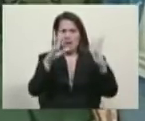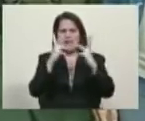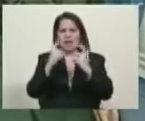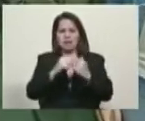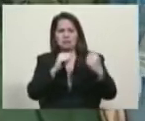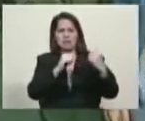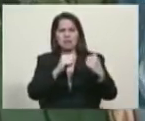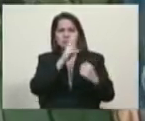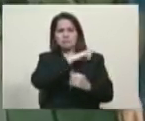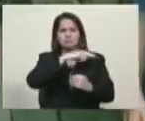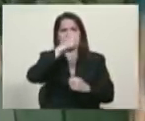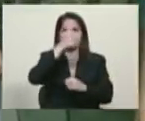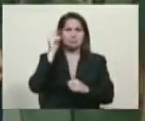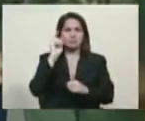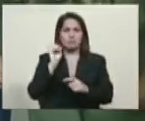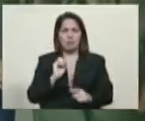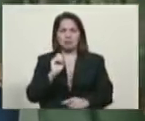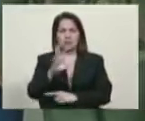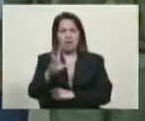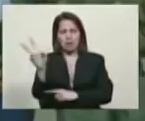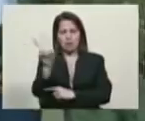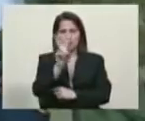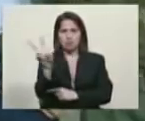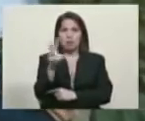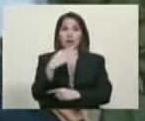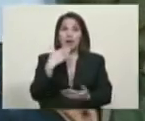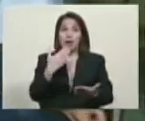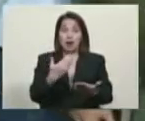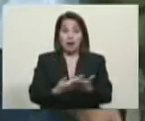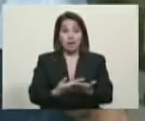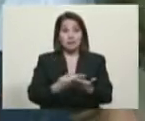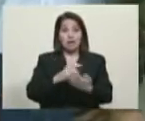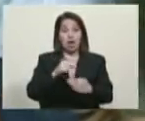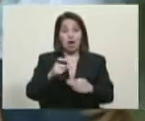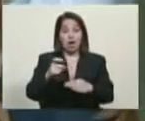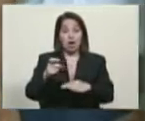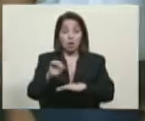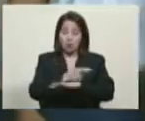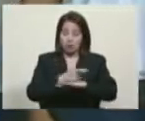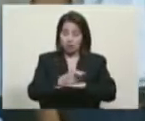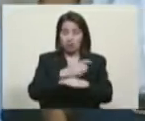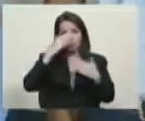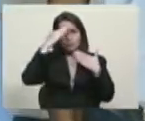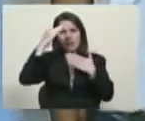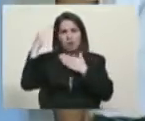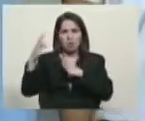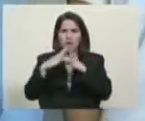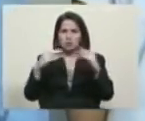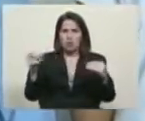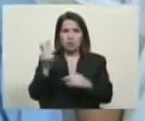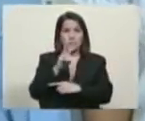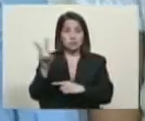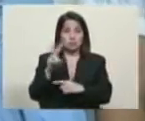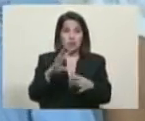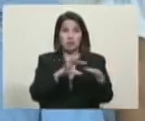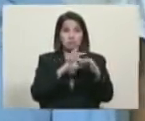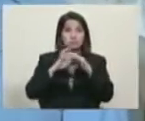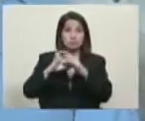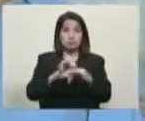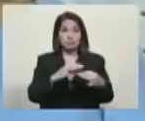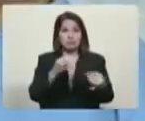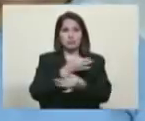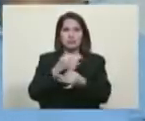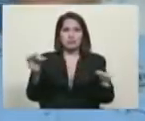un mensaje a nuestro país. Gracias, gobernadora. Un saludo a toda Venezuela. Nos encontramos aquí en Alianza